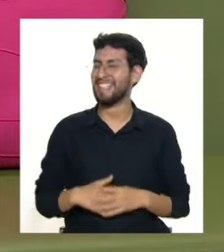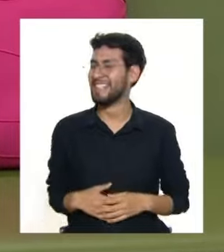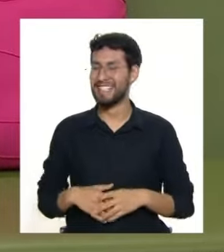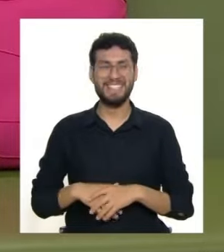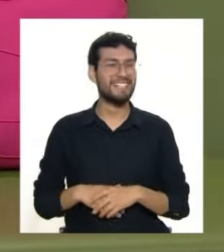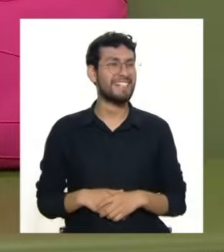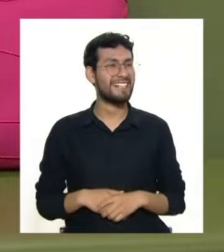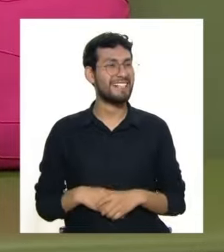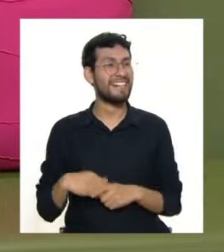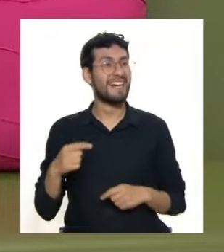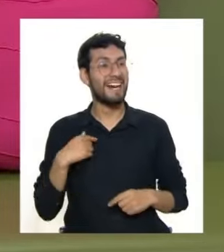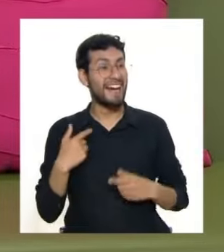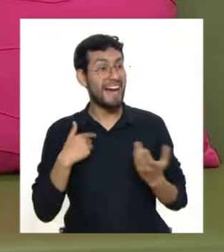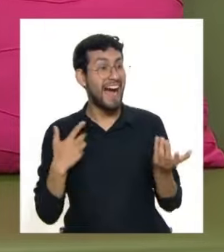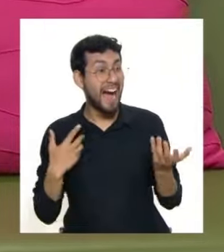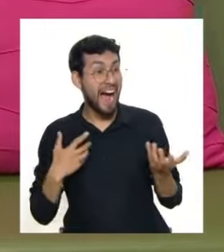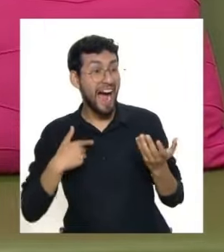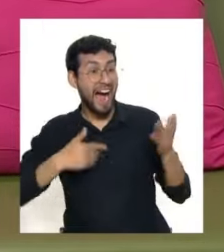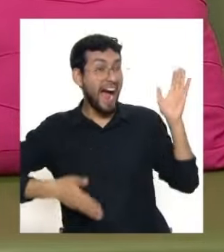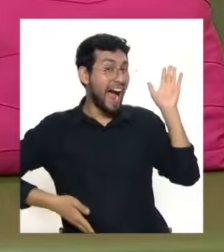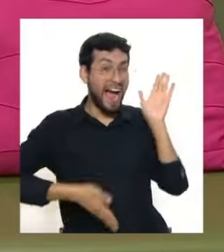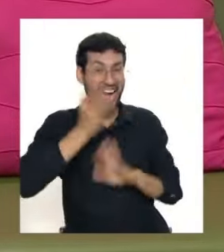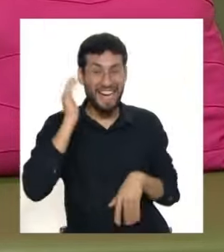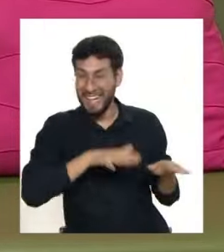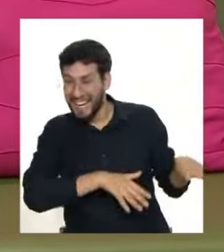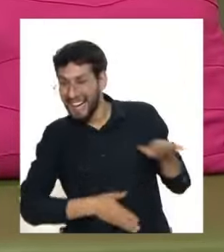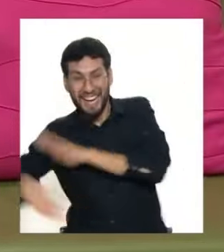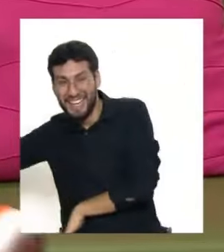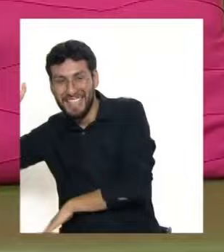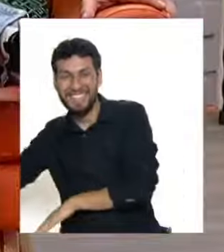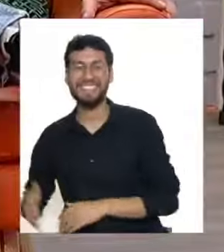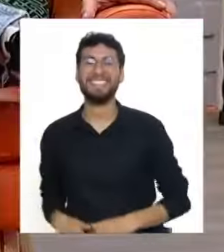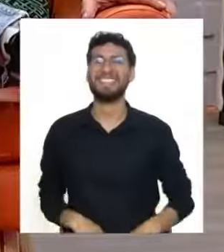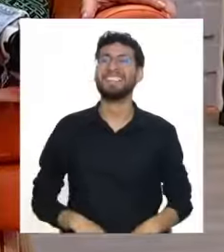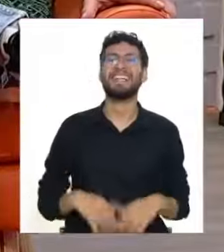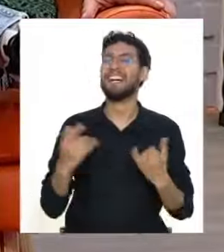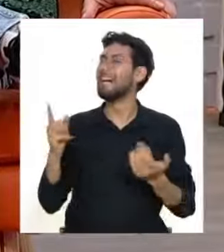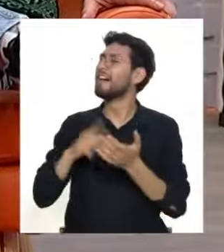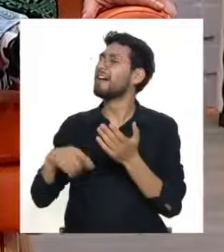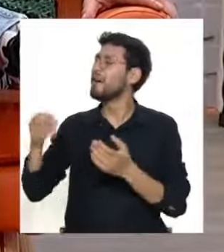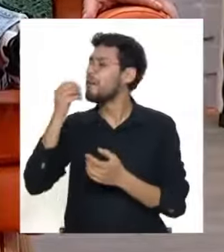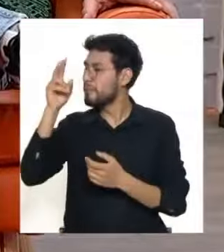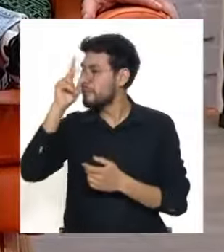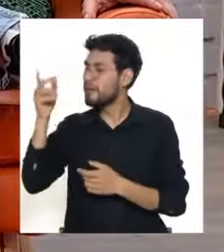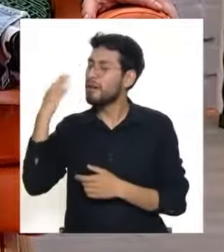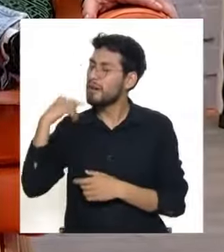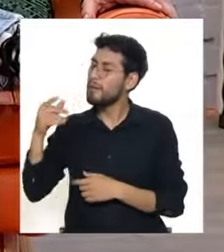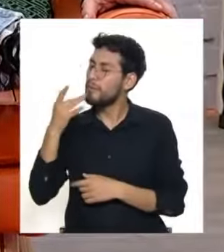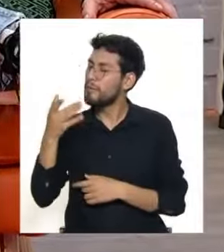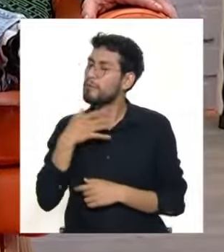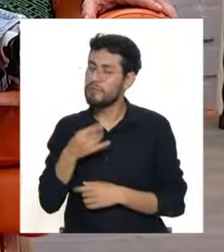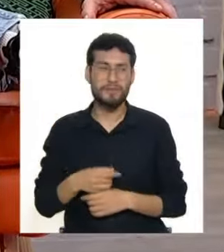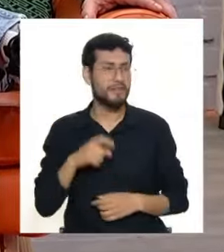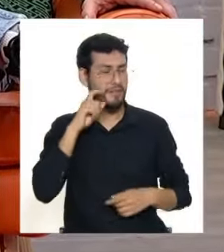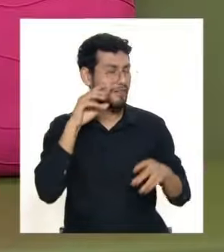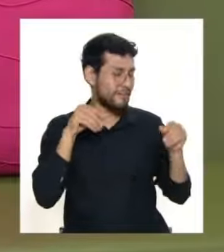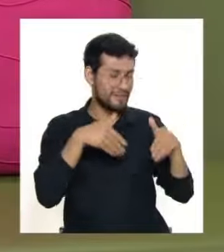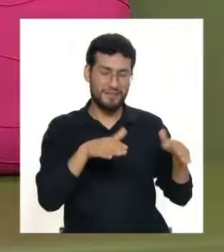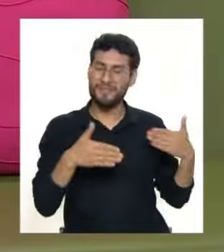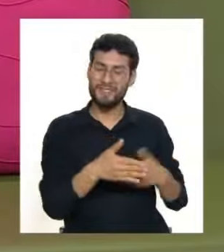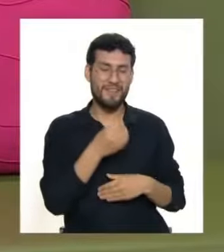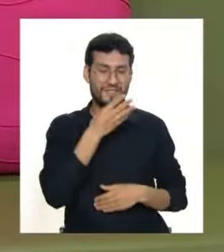has probado? Como los muñequitos. ¡Chocli! ¿Y qué, de la comida peruana, qué es lo que has probado que te gusta? El ceviche, muy